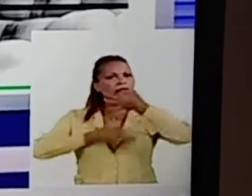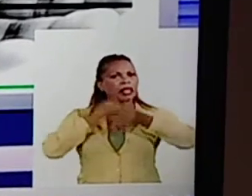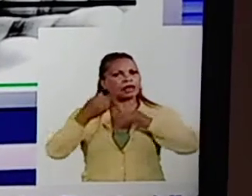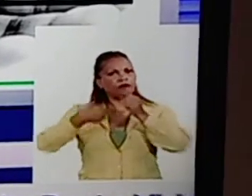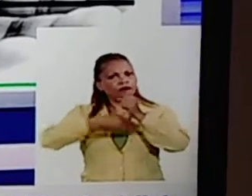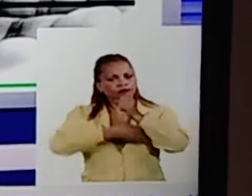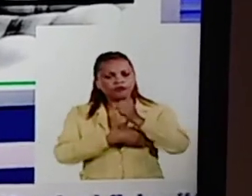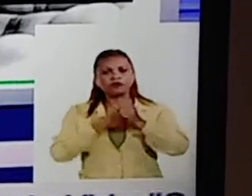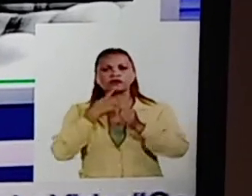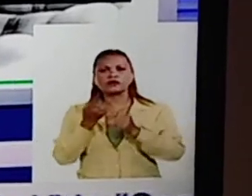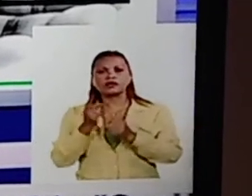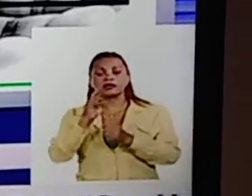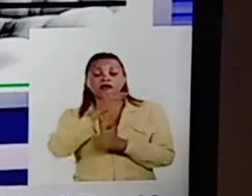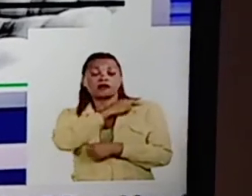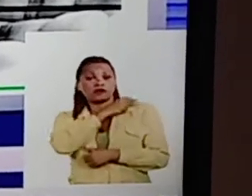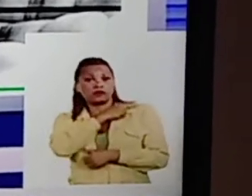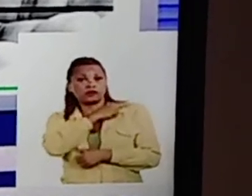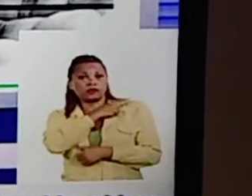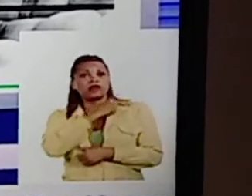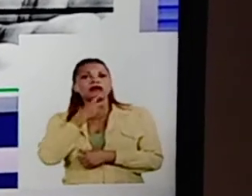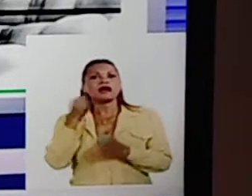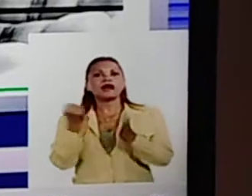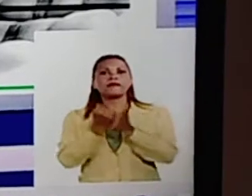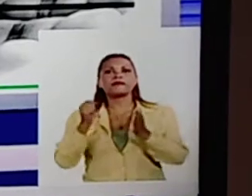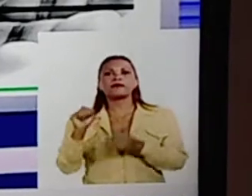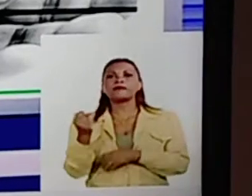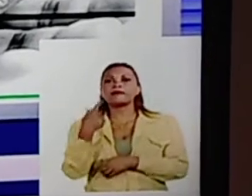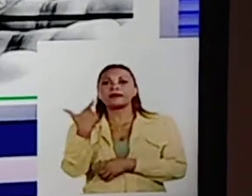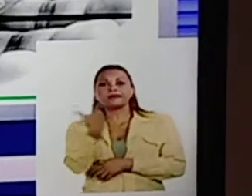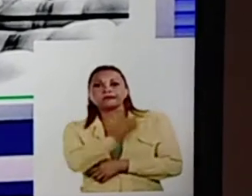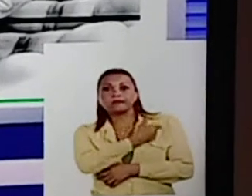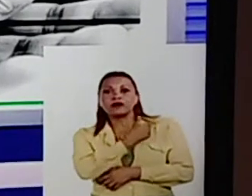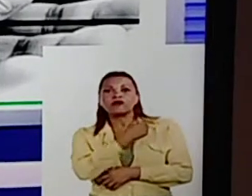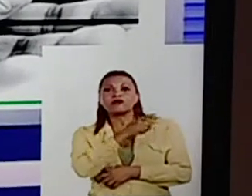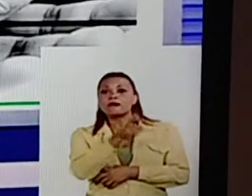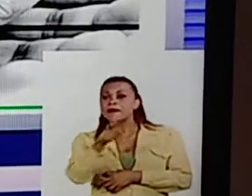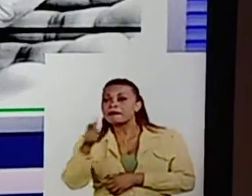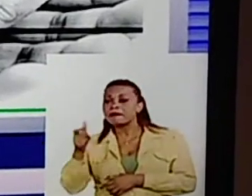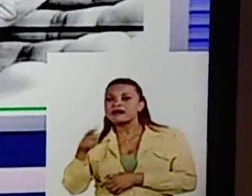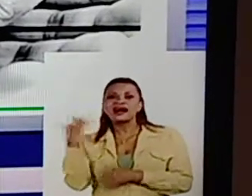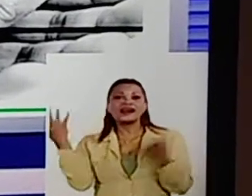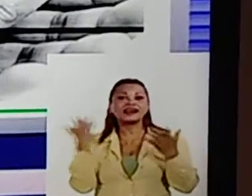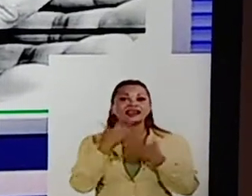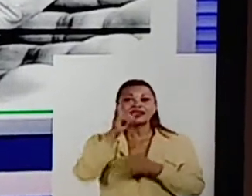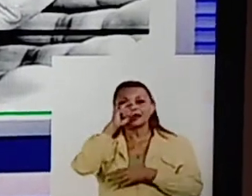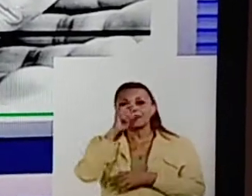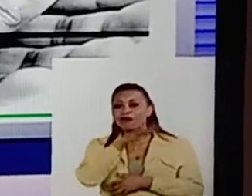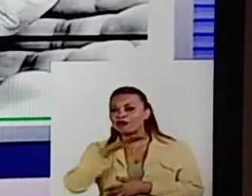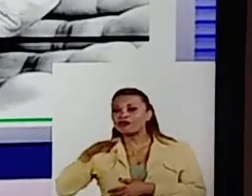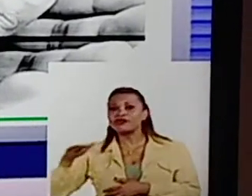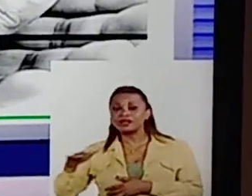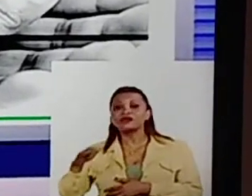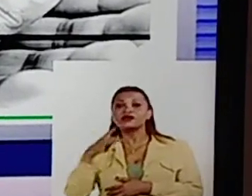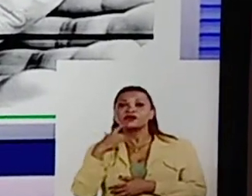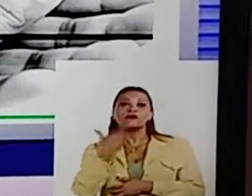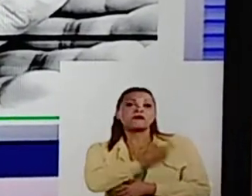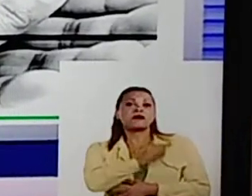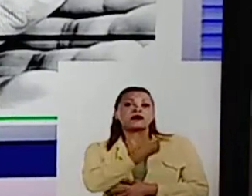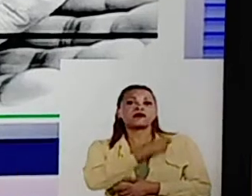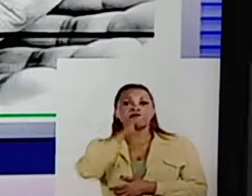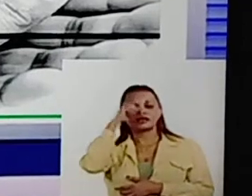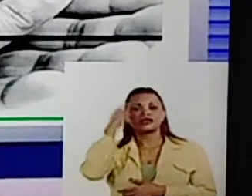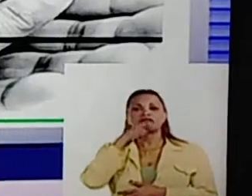regulatoria cubana, aprobara ayer el primer ensayo clínico en población pediátrica con el candidato vacunal anti-COVID-19 Soberana